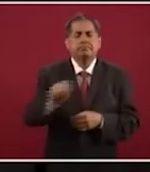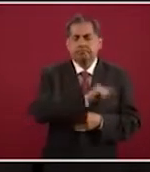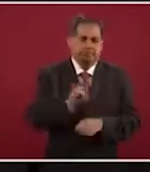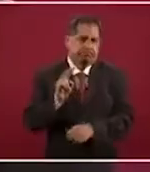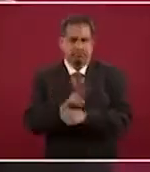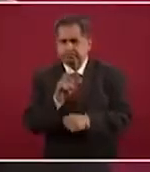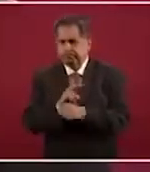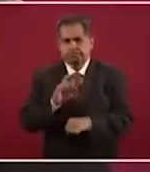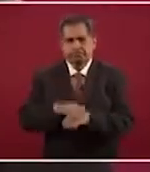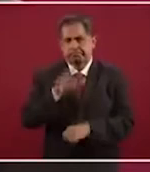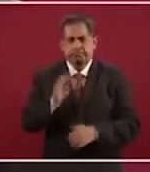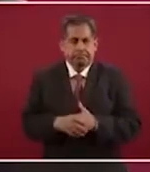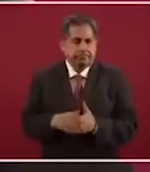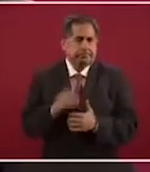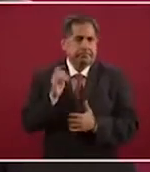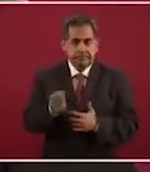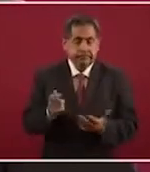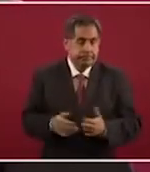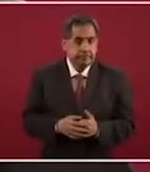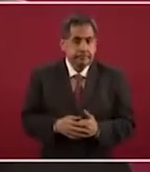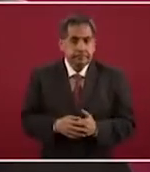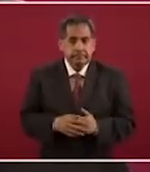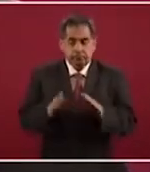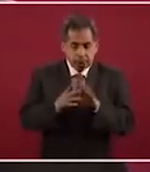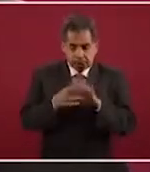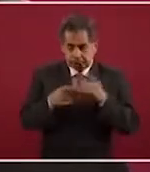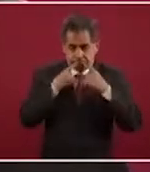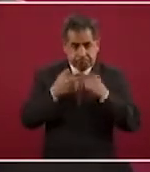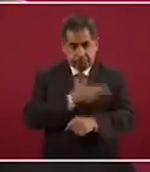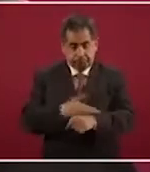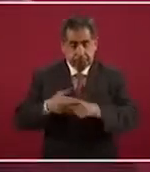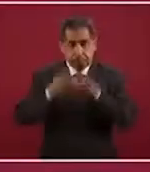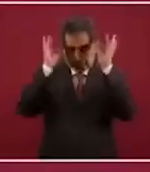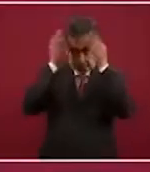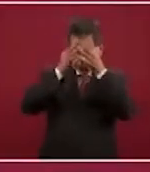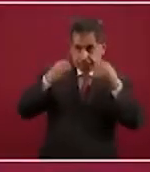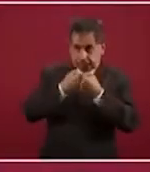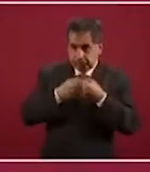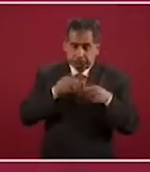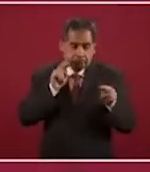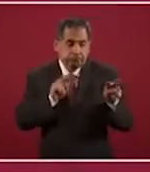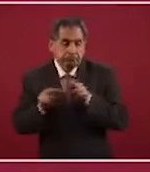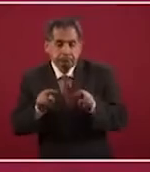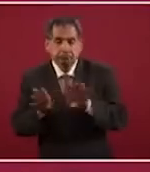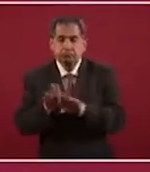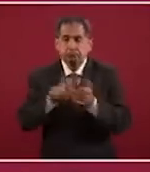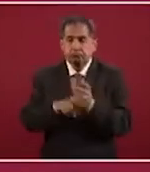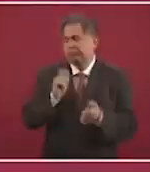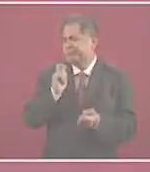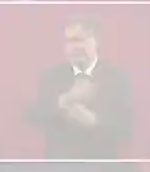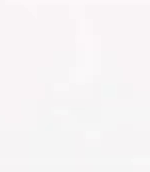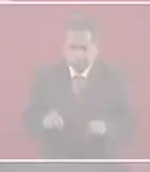Es como se está actuando en aduanas y como estamos actuando en